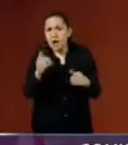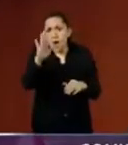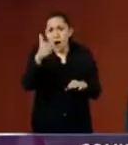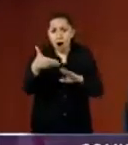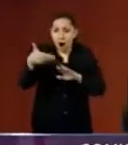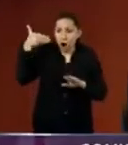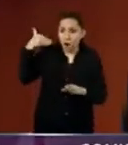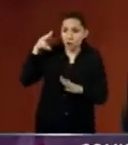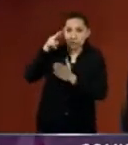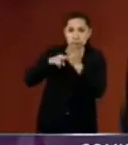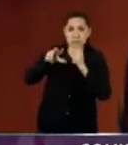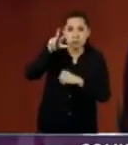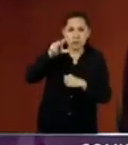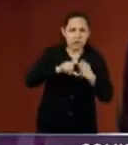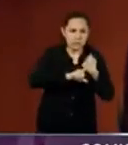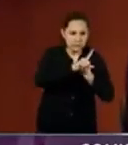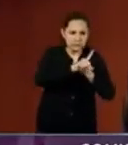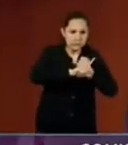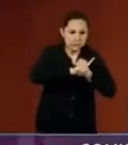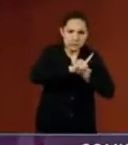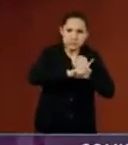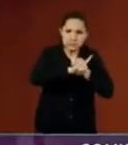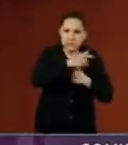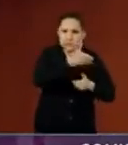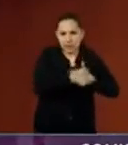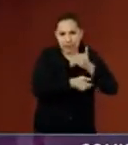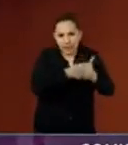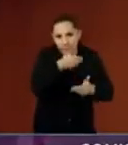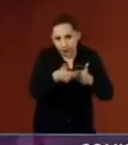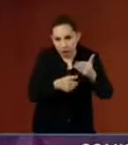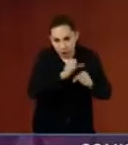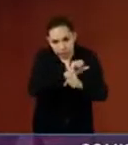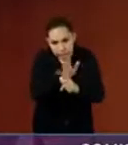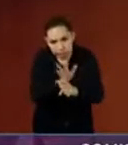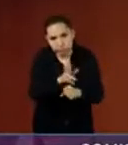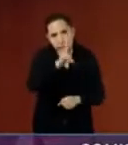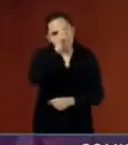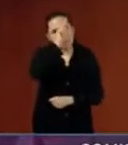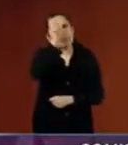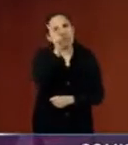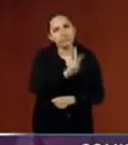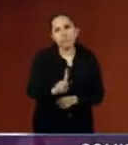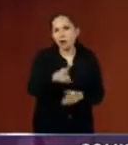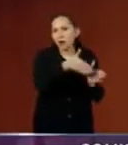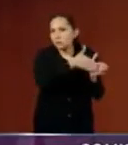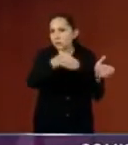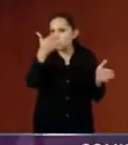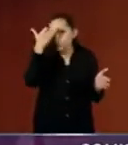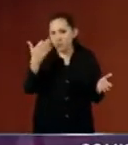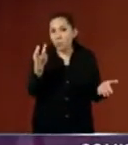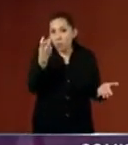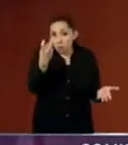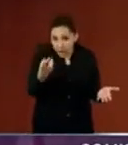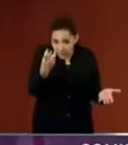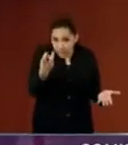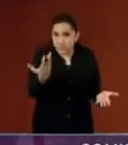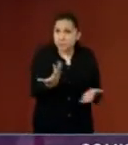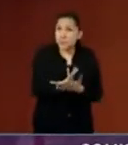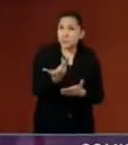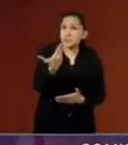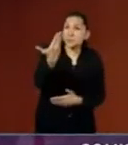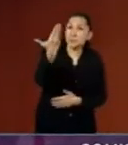lo anterior, y conforme a los datos del INEGI, nuestra economía experimentó la peor caída económica desde